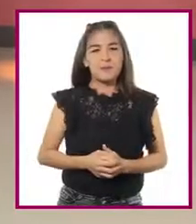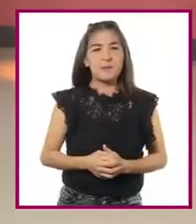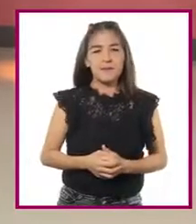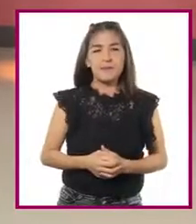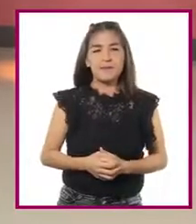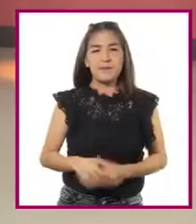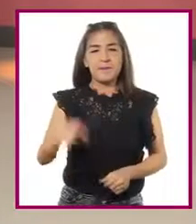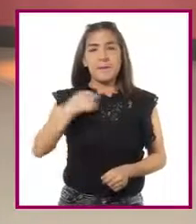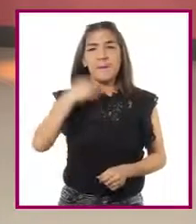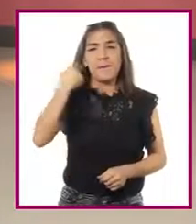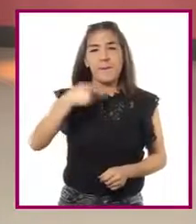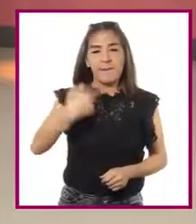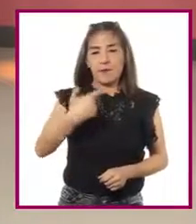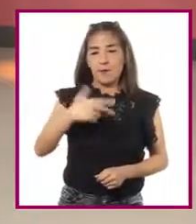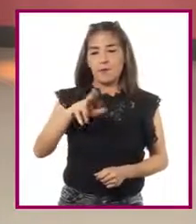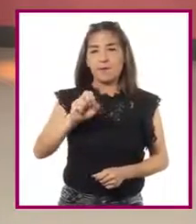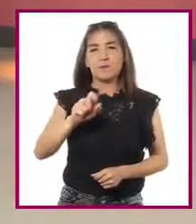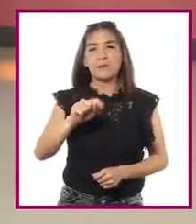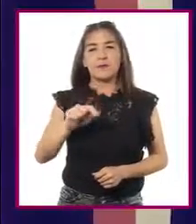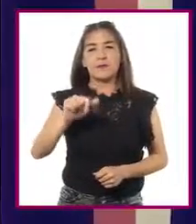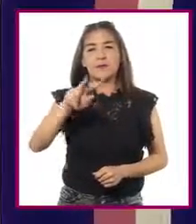Gustavo Bernal Canales.